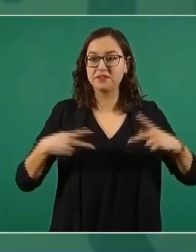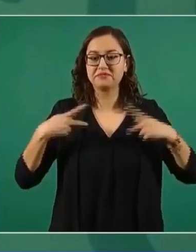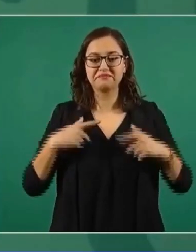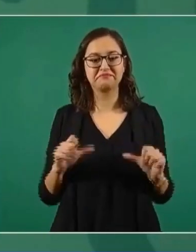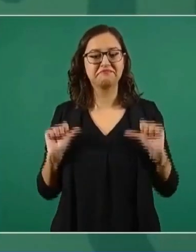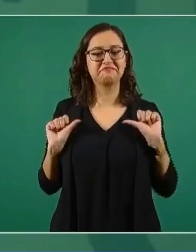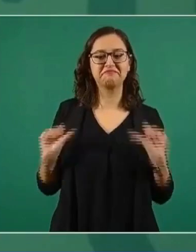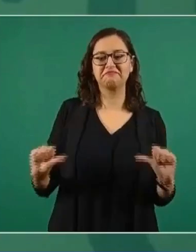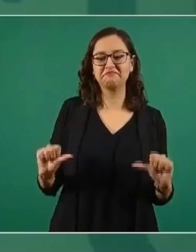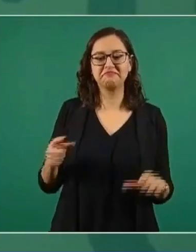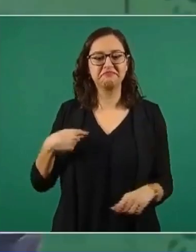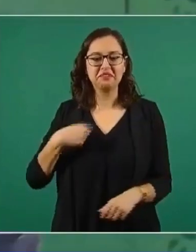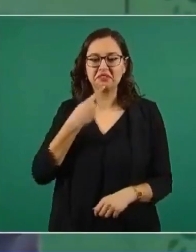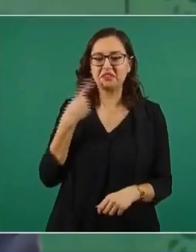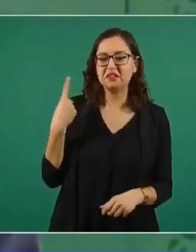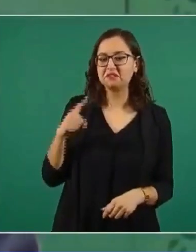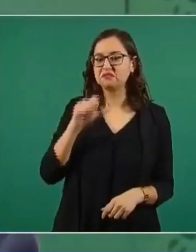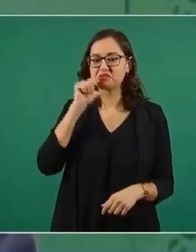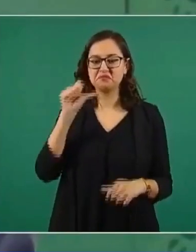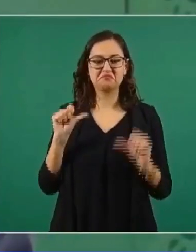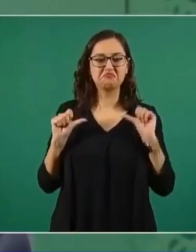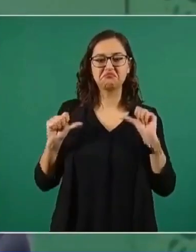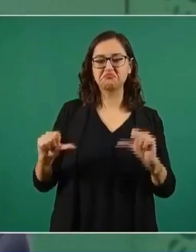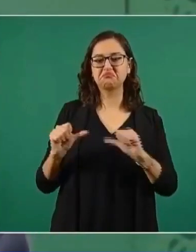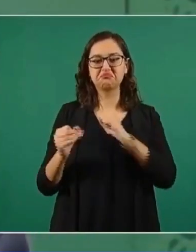en ningún nivel de la escala.